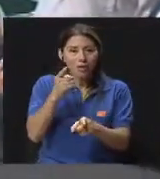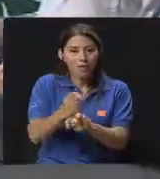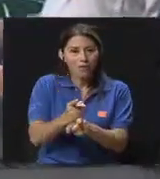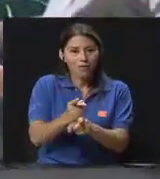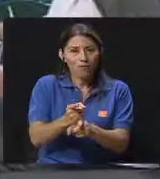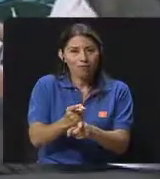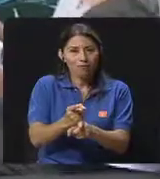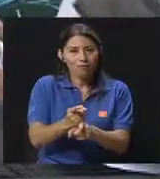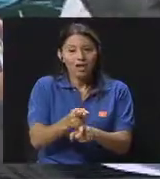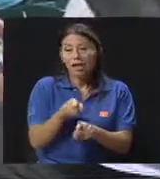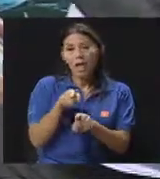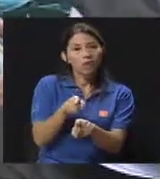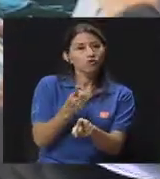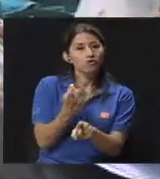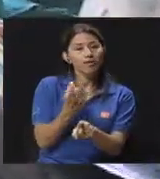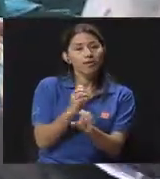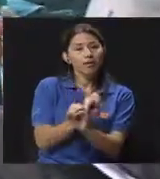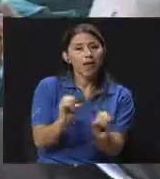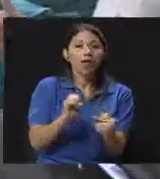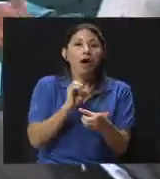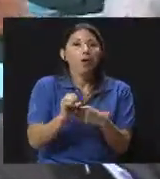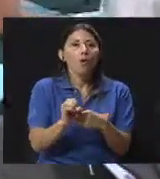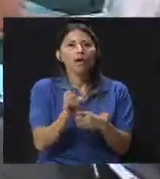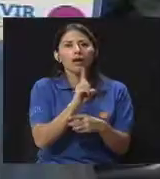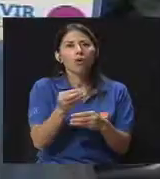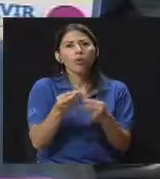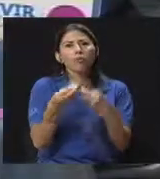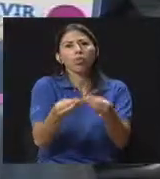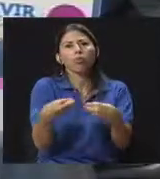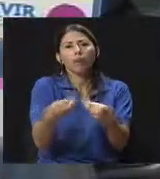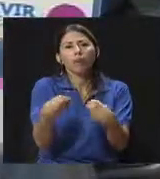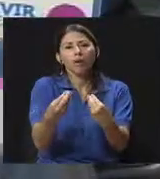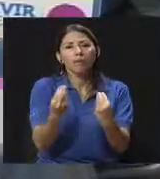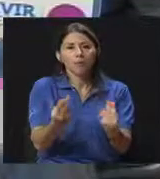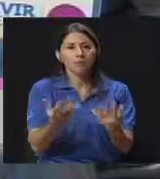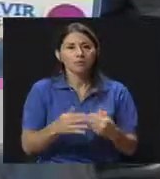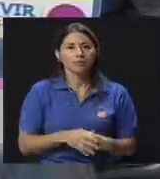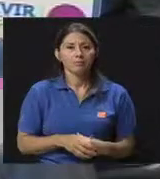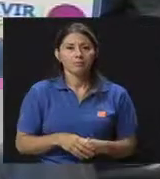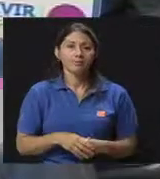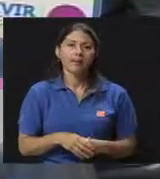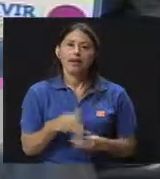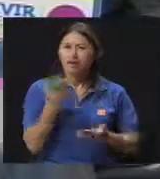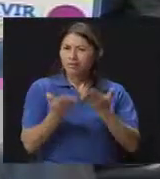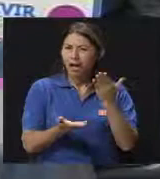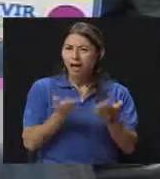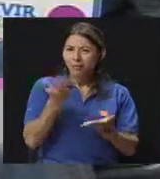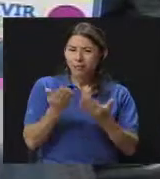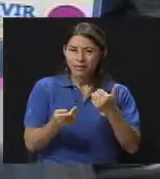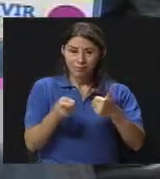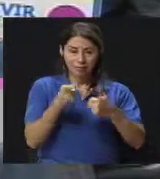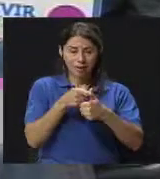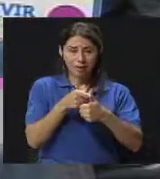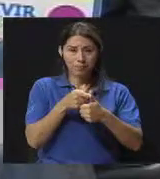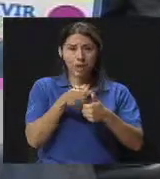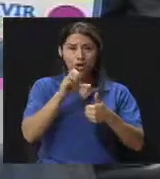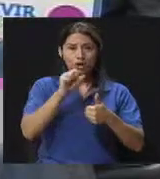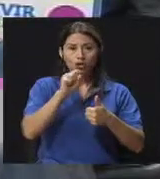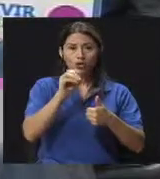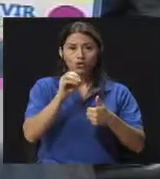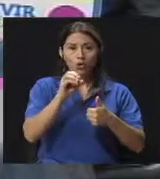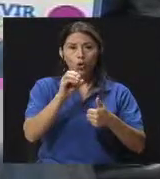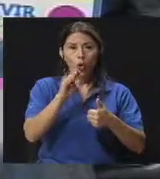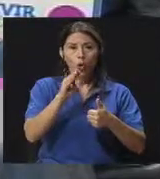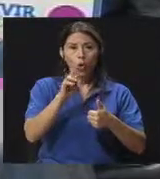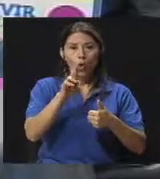ni en el extremo. En extremo, ¿verdad? Doctora, y tal vez rápidamente diferenciar entre sobrepeso,